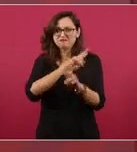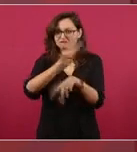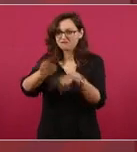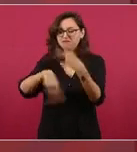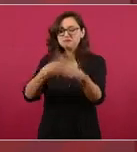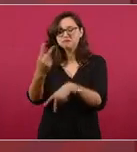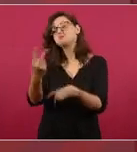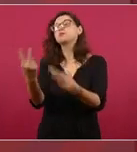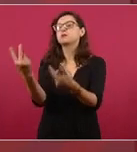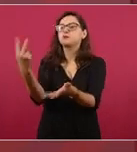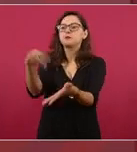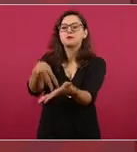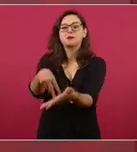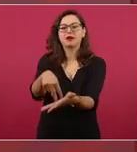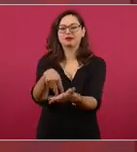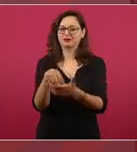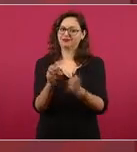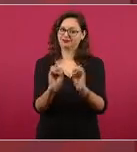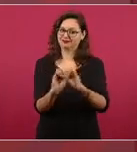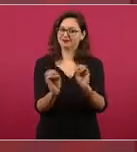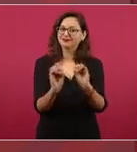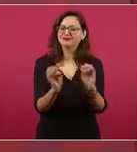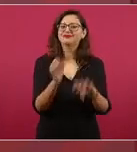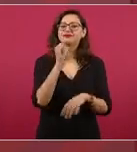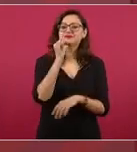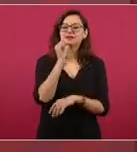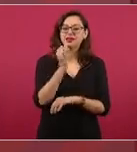o llevarse a cabo.